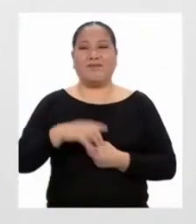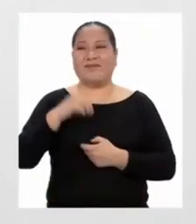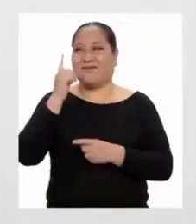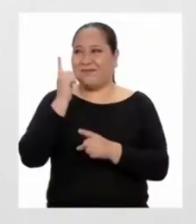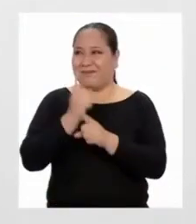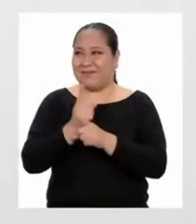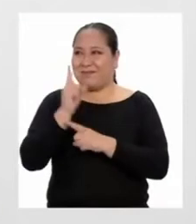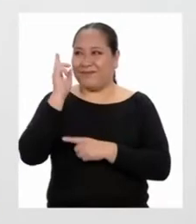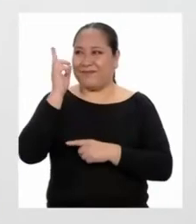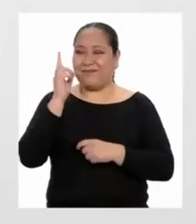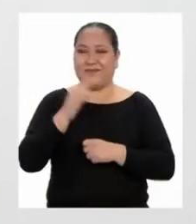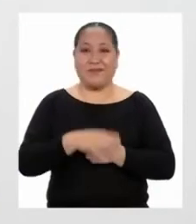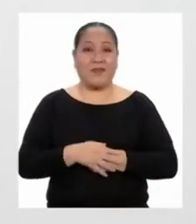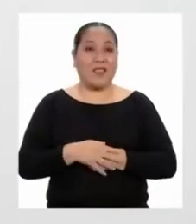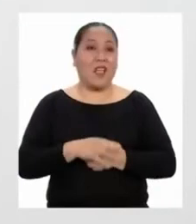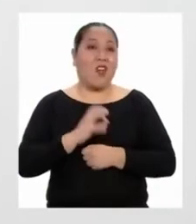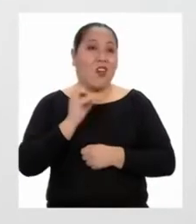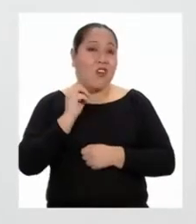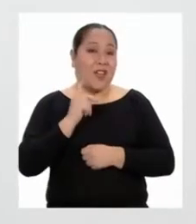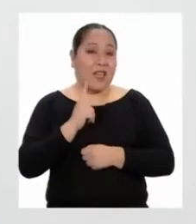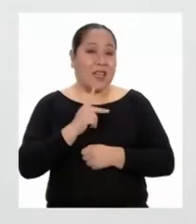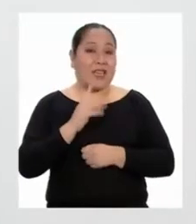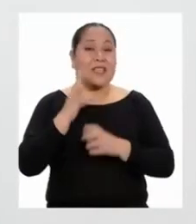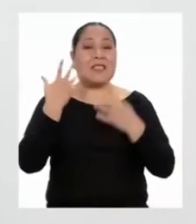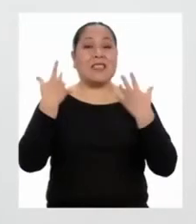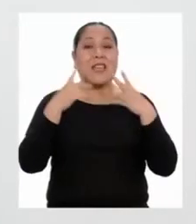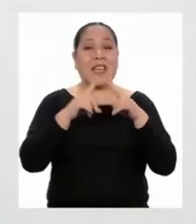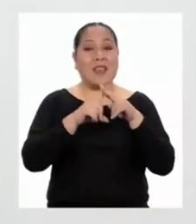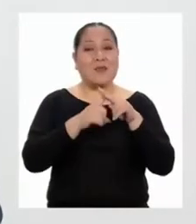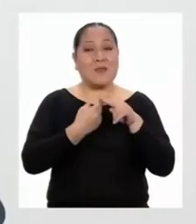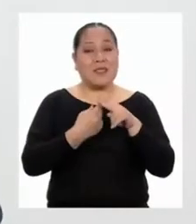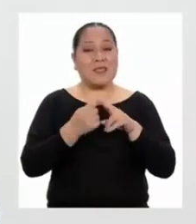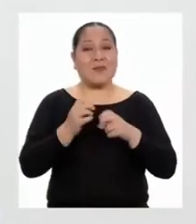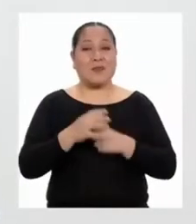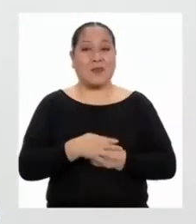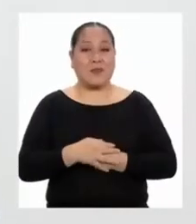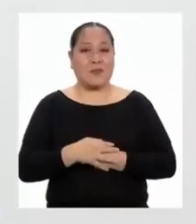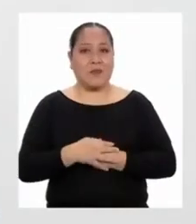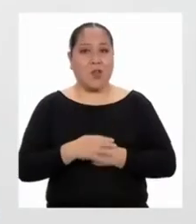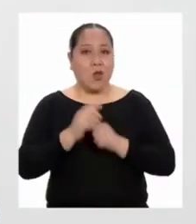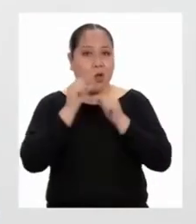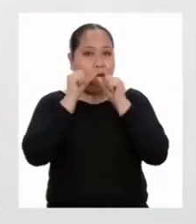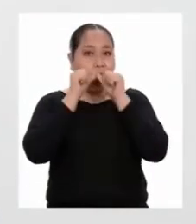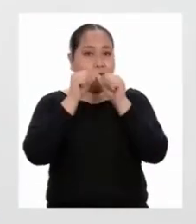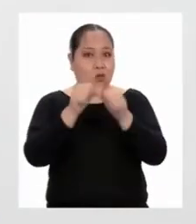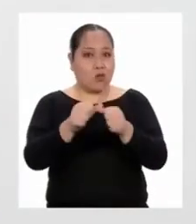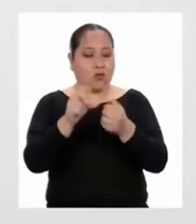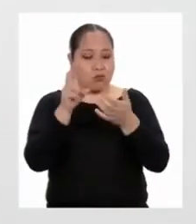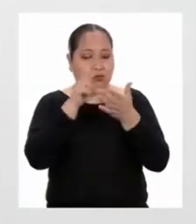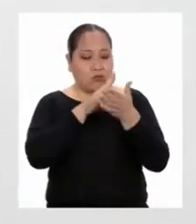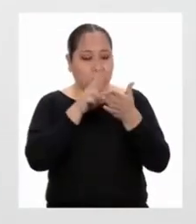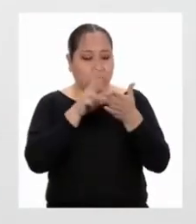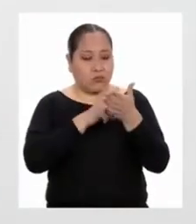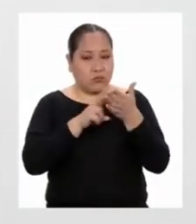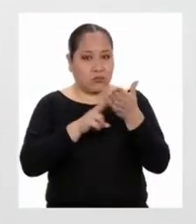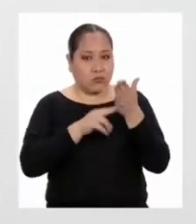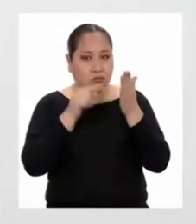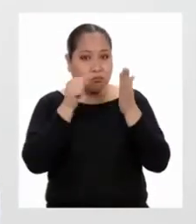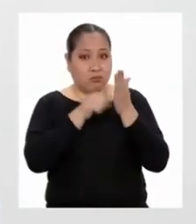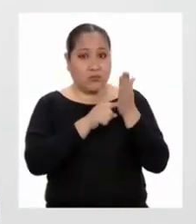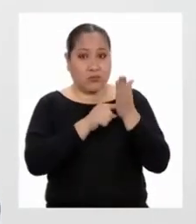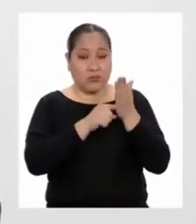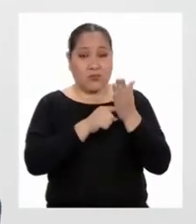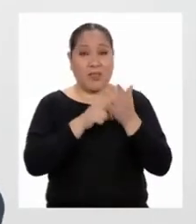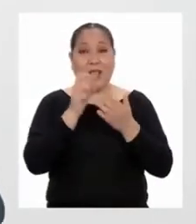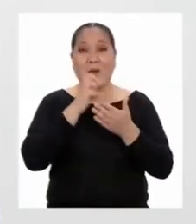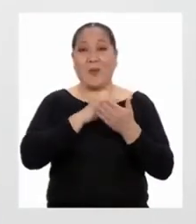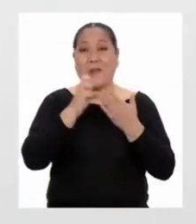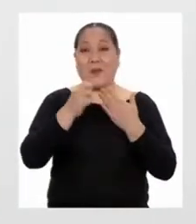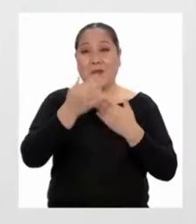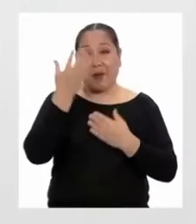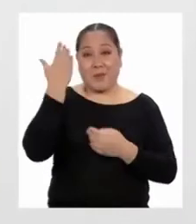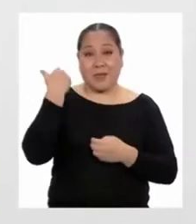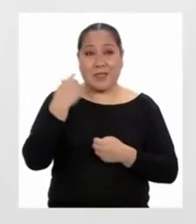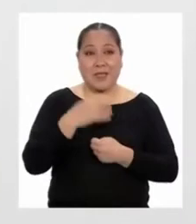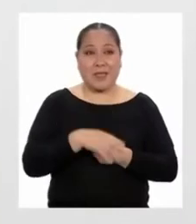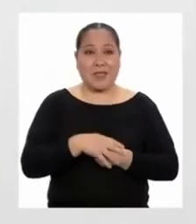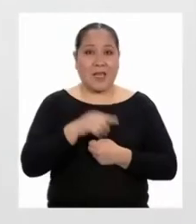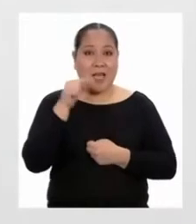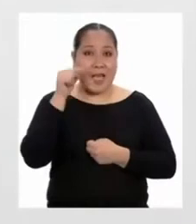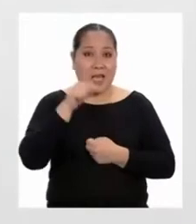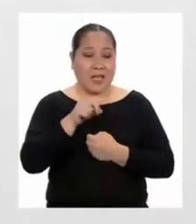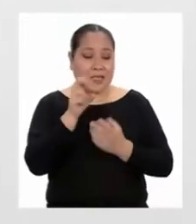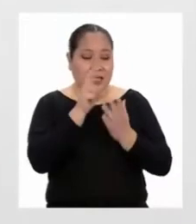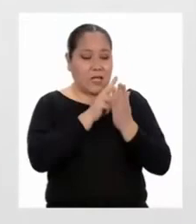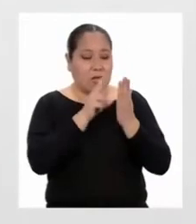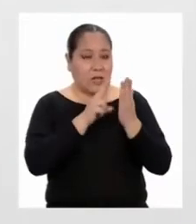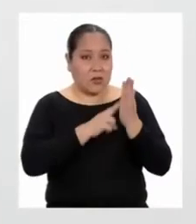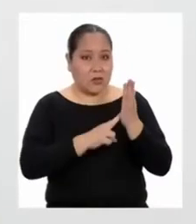bien, dicho esto, empecemos. Vamos a continuar con la lectura del programa de la otra vez. Esta